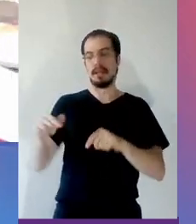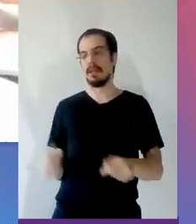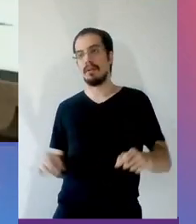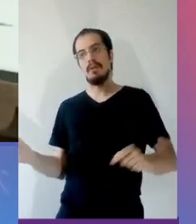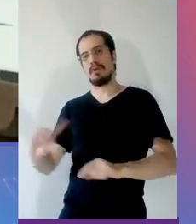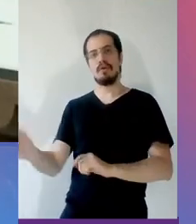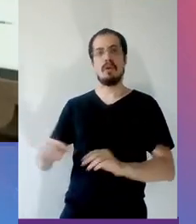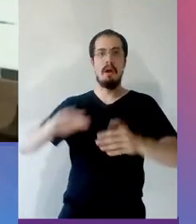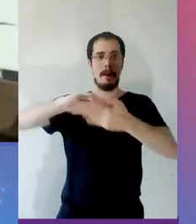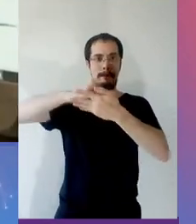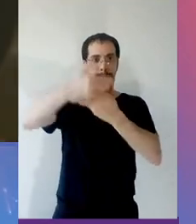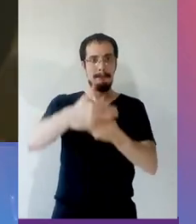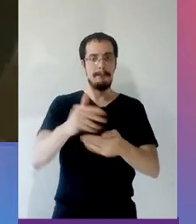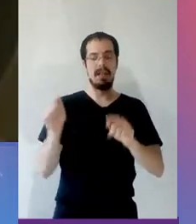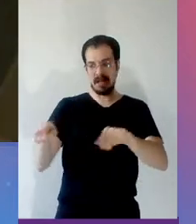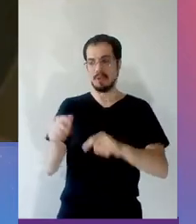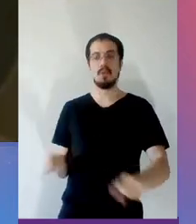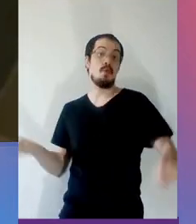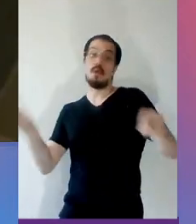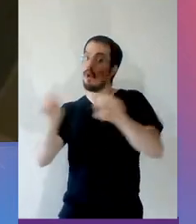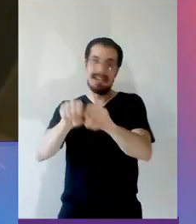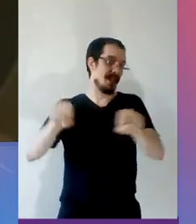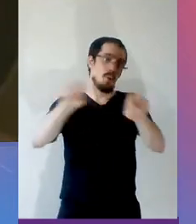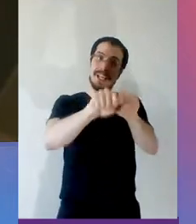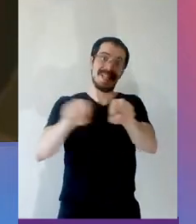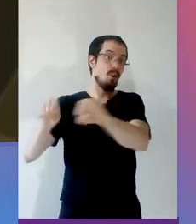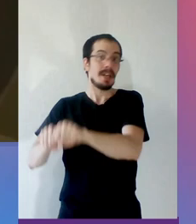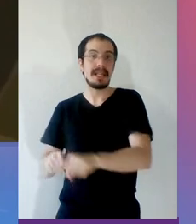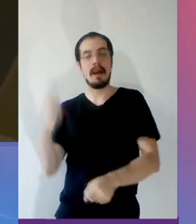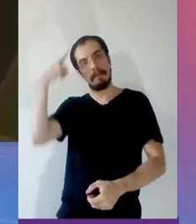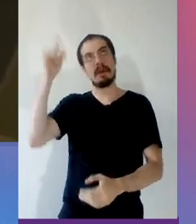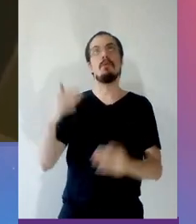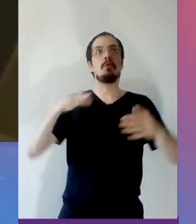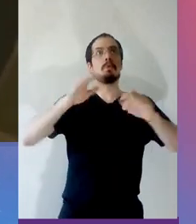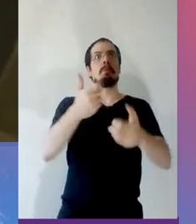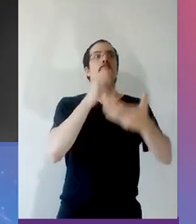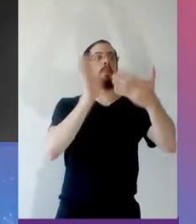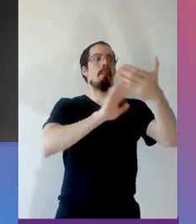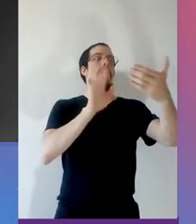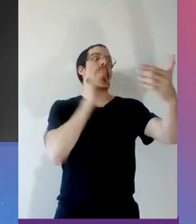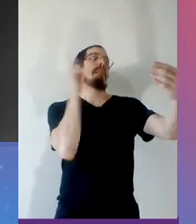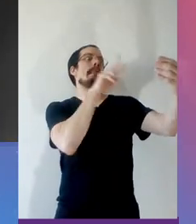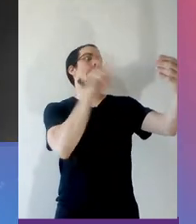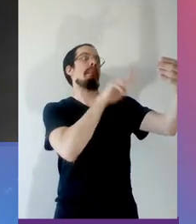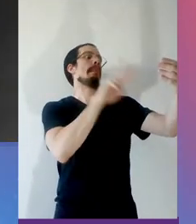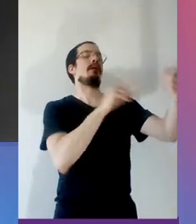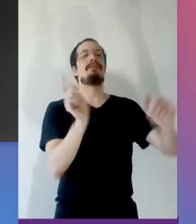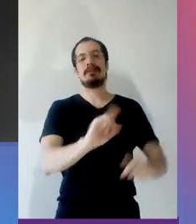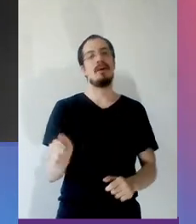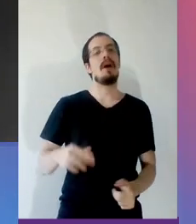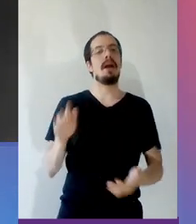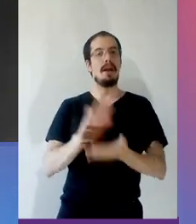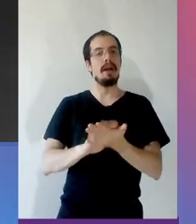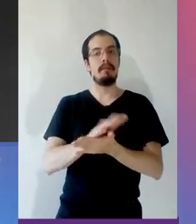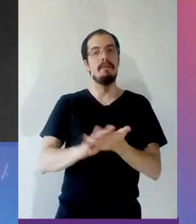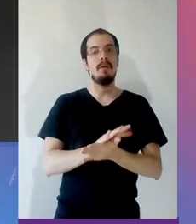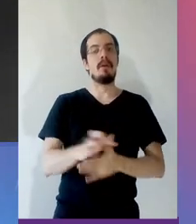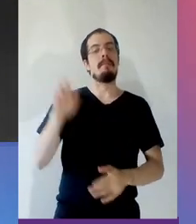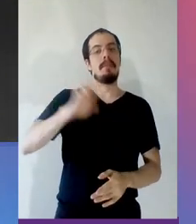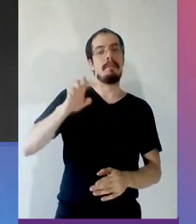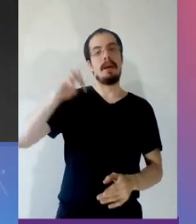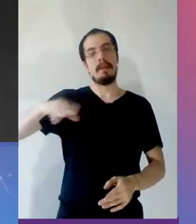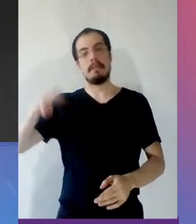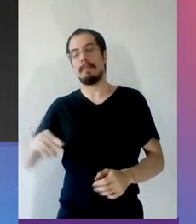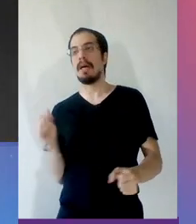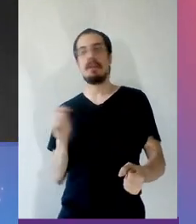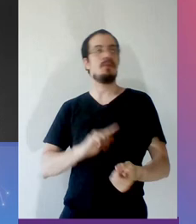todo lo contrario, te tienes que conectar, tienes que estar conectado todo el día, tienes que ir a la clase virtual, tus papás están todo el día conectados, entonces, claro, me dicen que no me conecte, pero ahora todo el